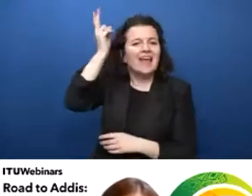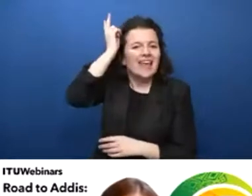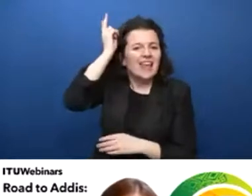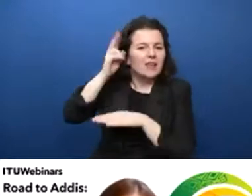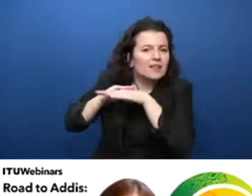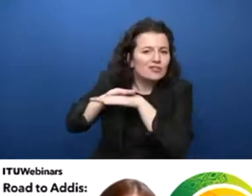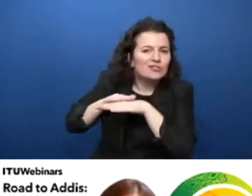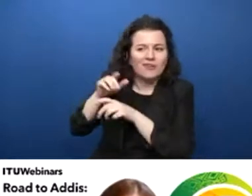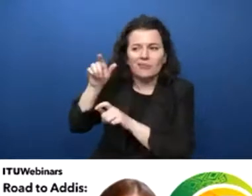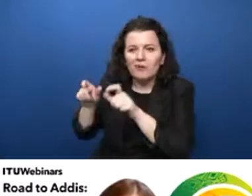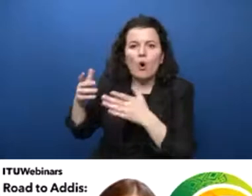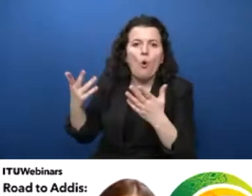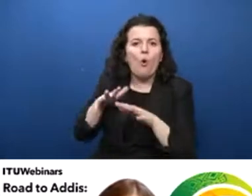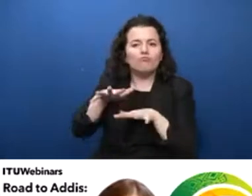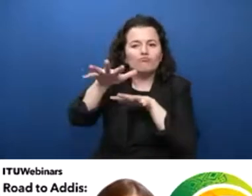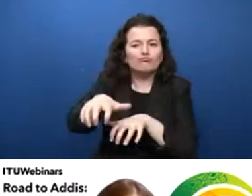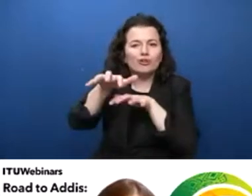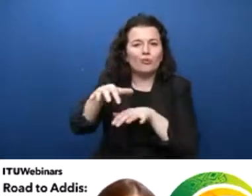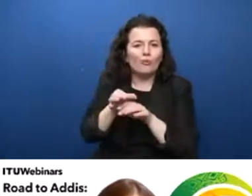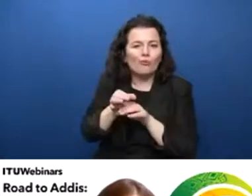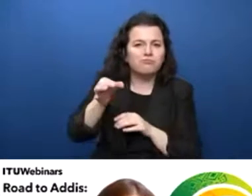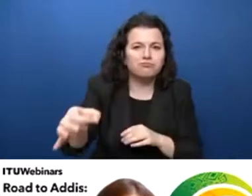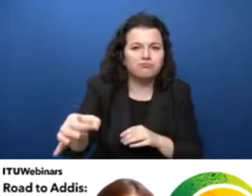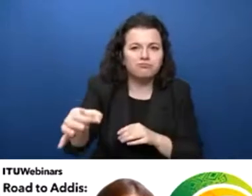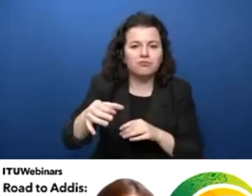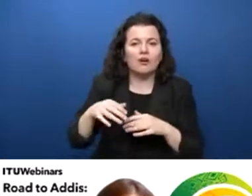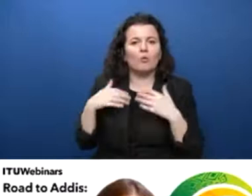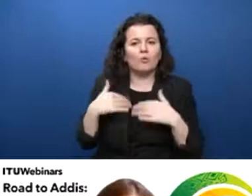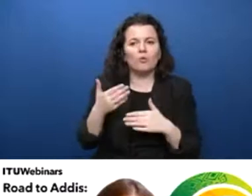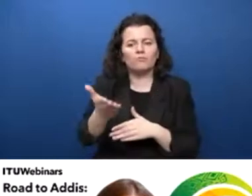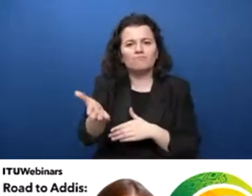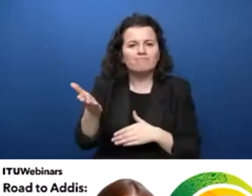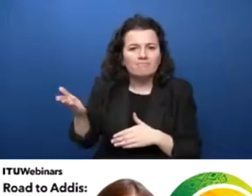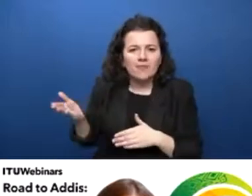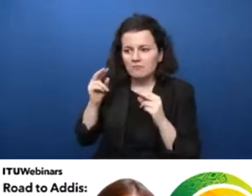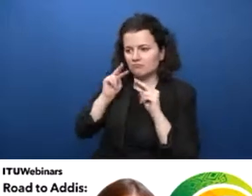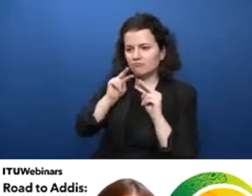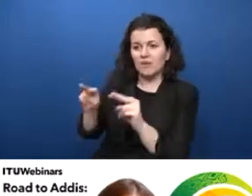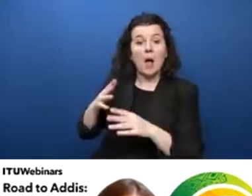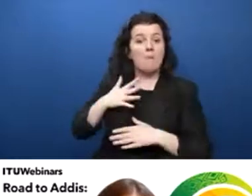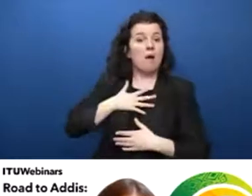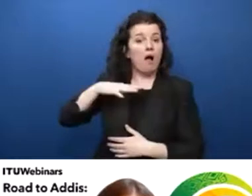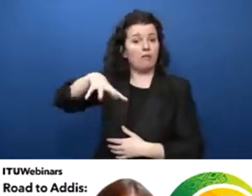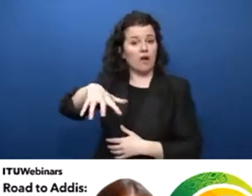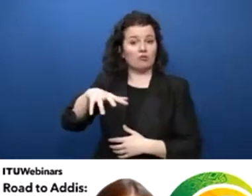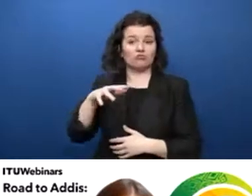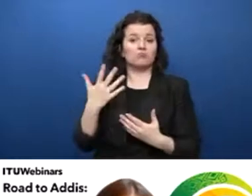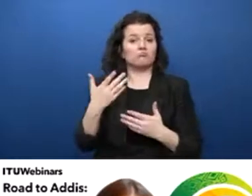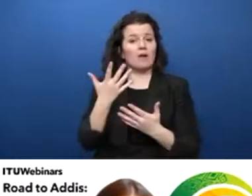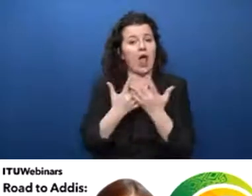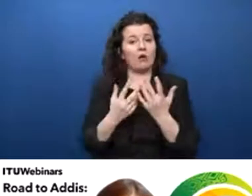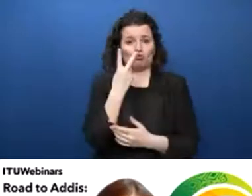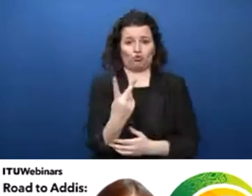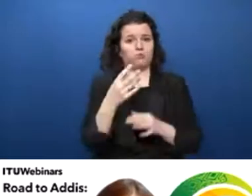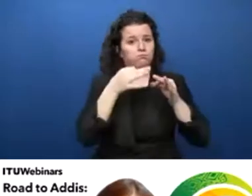Porque mi país cuenta con dos idiomas oficiales, uno es el español y otro es el guaraní. Y hago referencia a esto porque